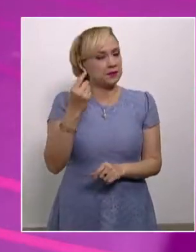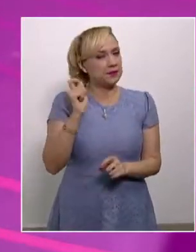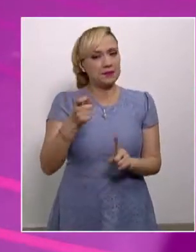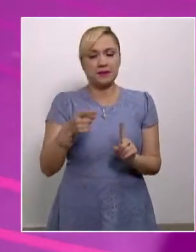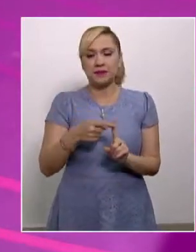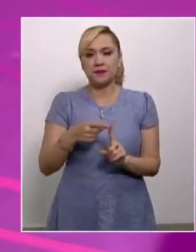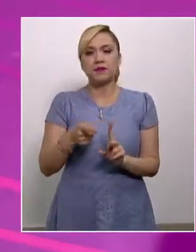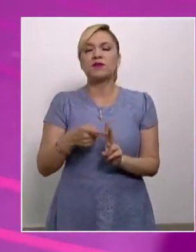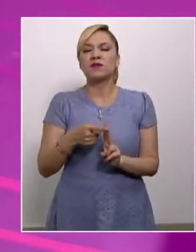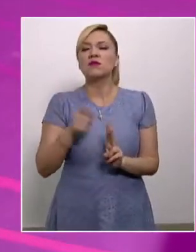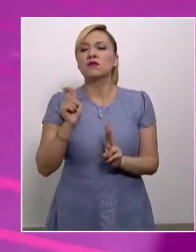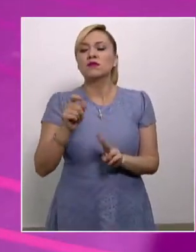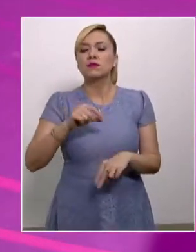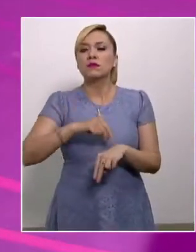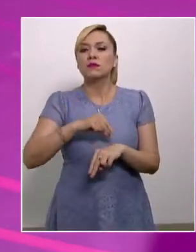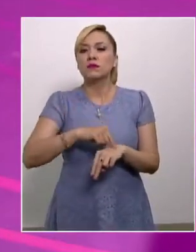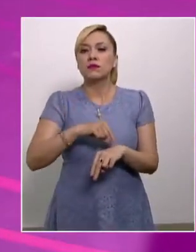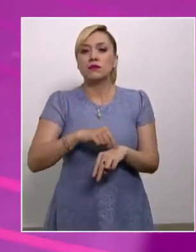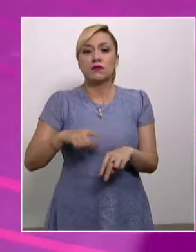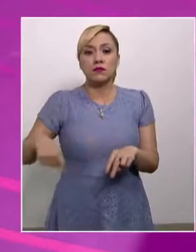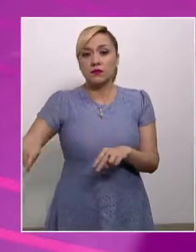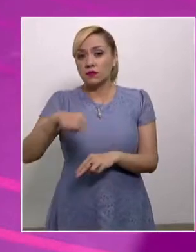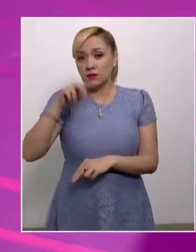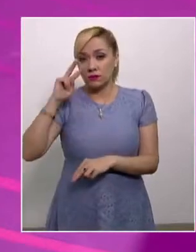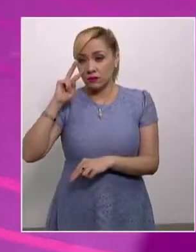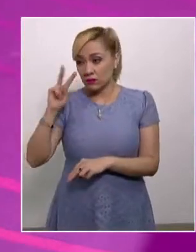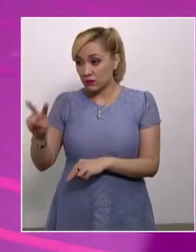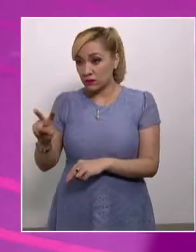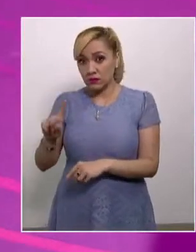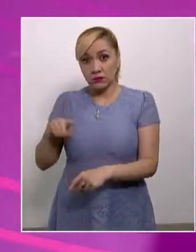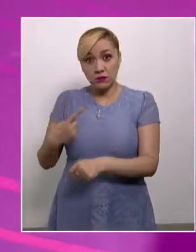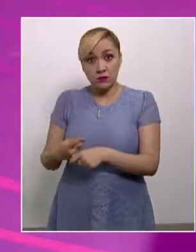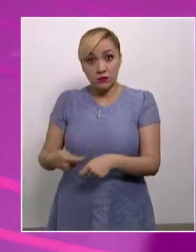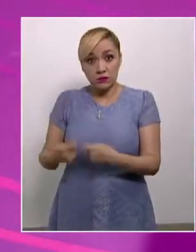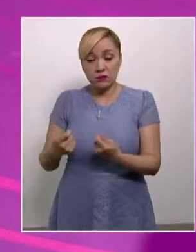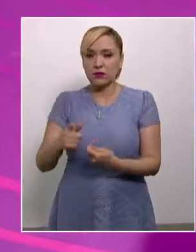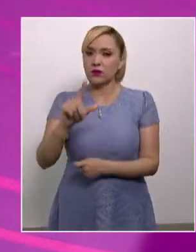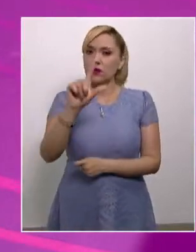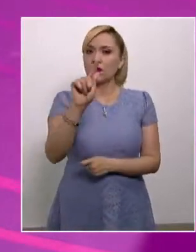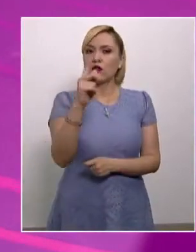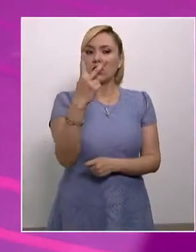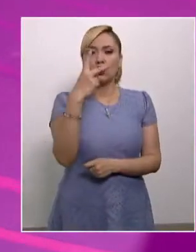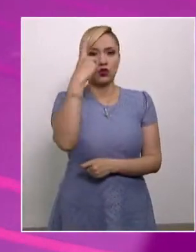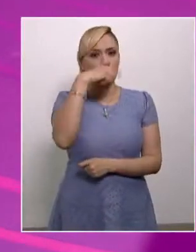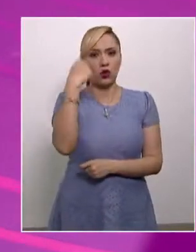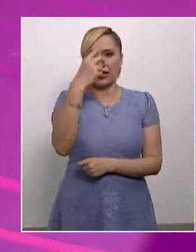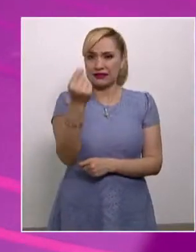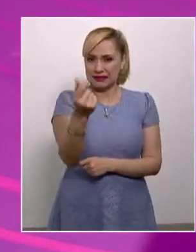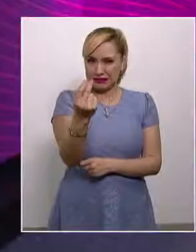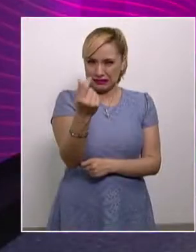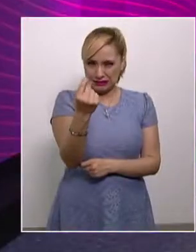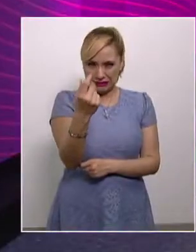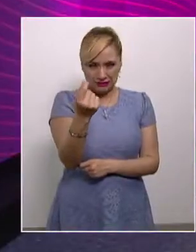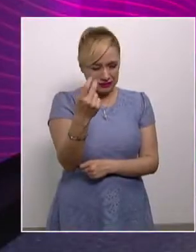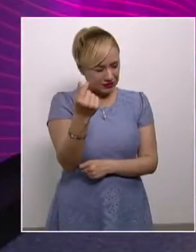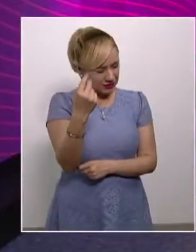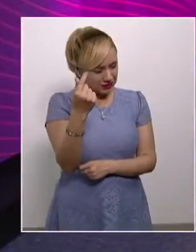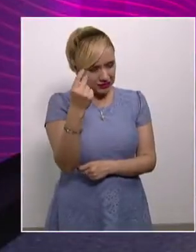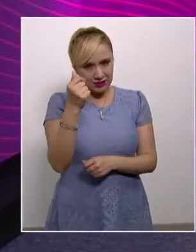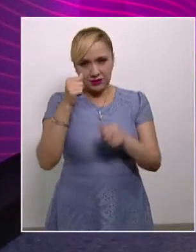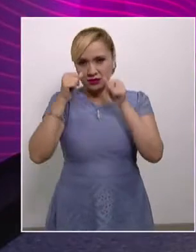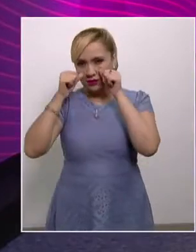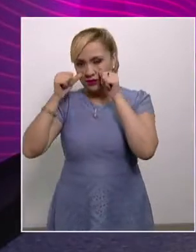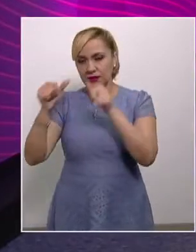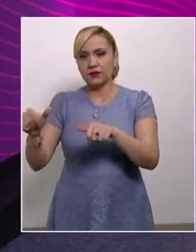con la Secretaría de Salud local. Si es una situación de violación, tenemos 72 horas para reaccionar, que para nosotros es importante por el kit de